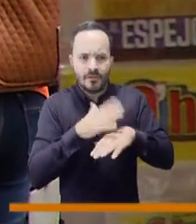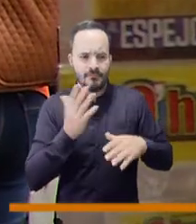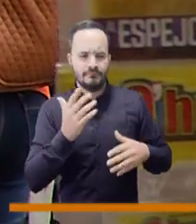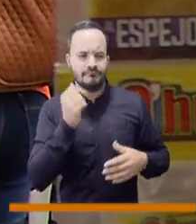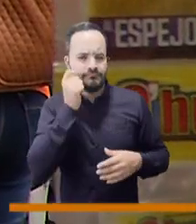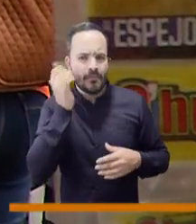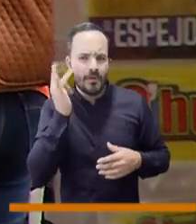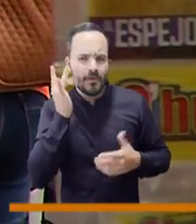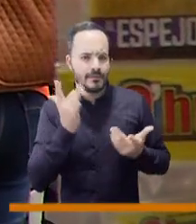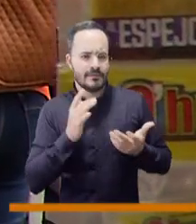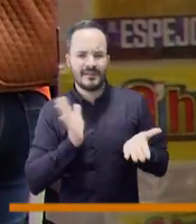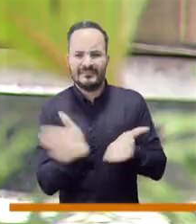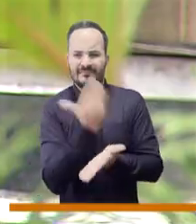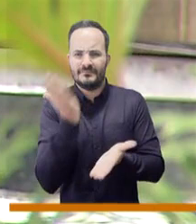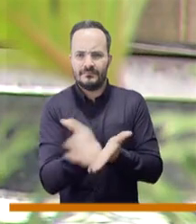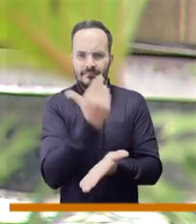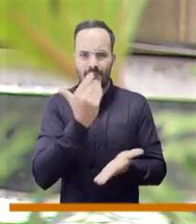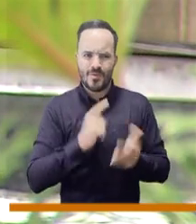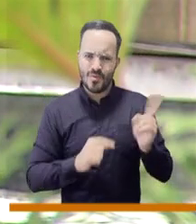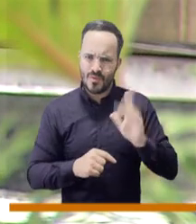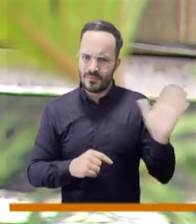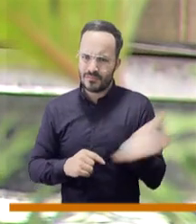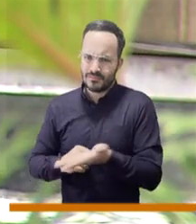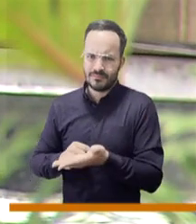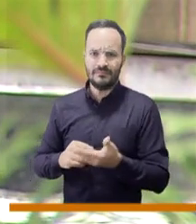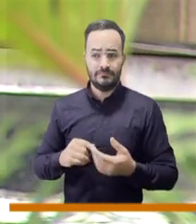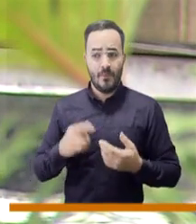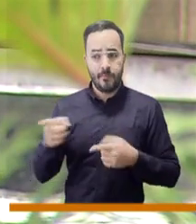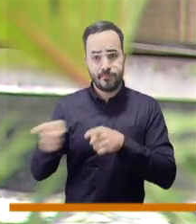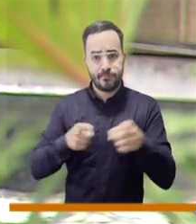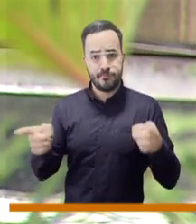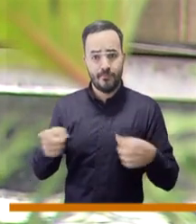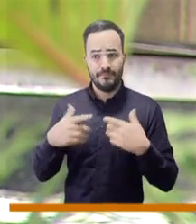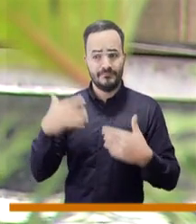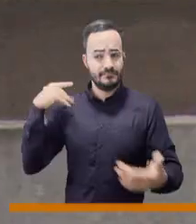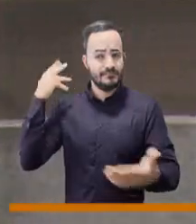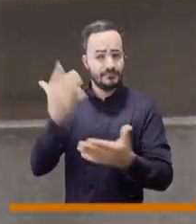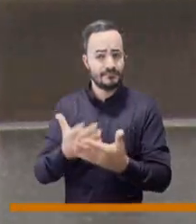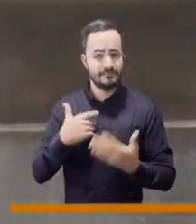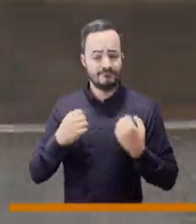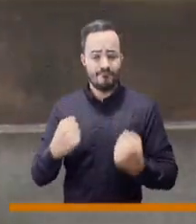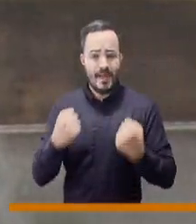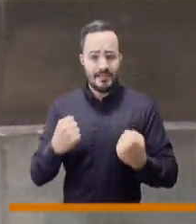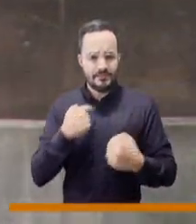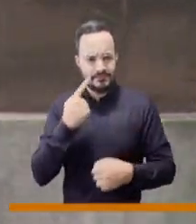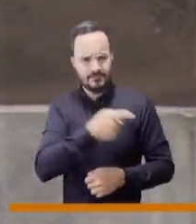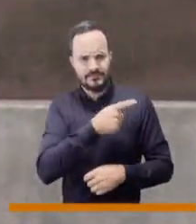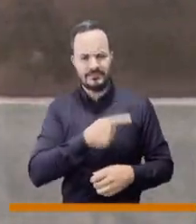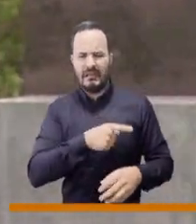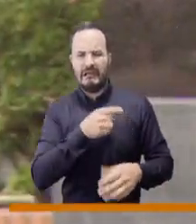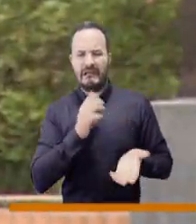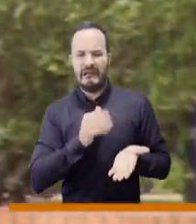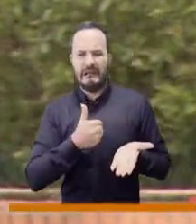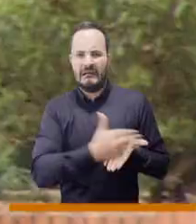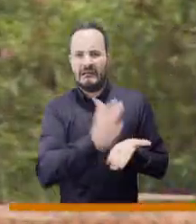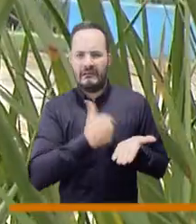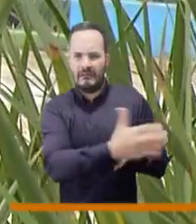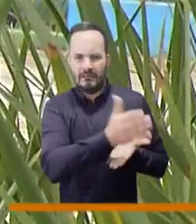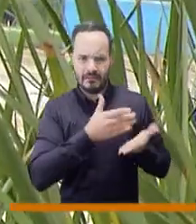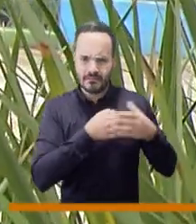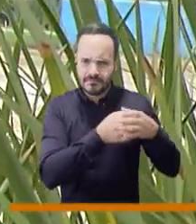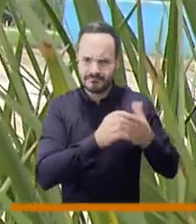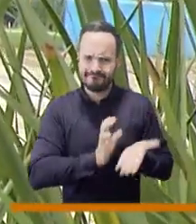esta es una ciudad que efectivamente tiene prácticas, ideas y materialmente ha afectado a personas